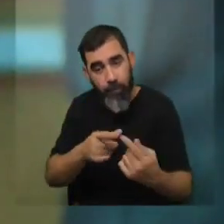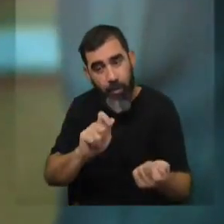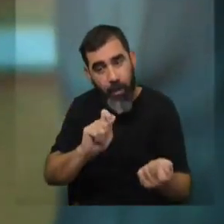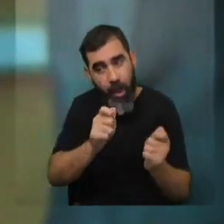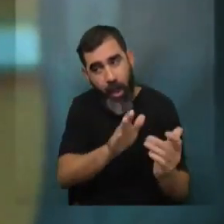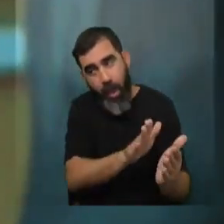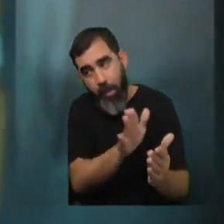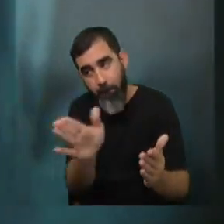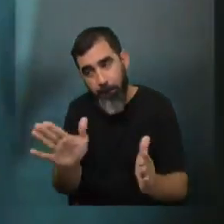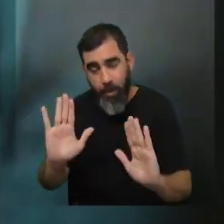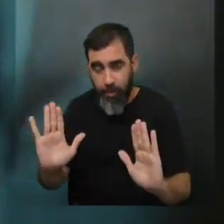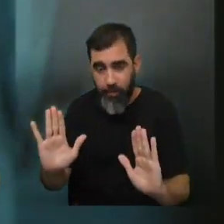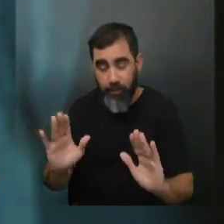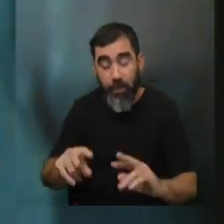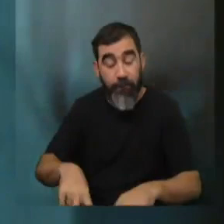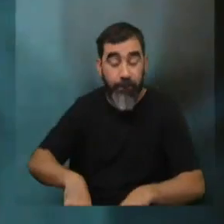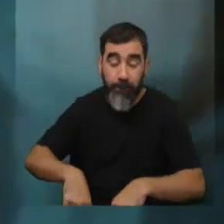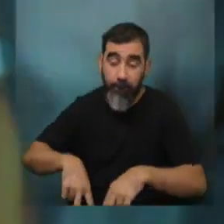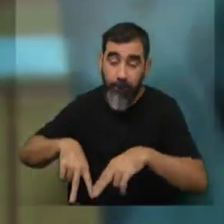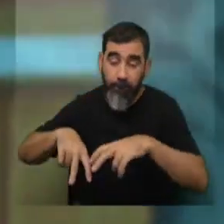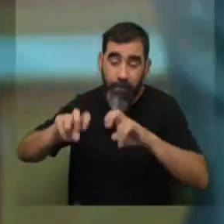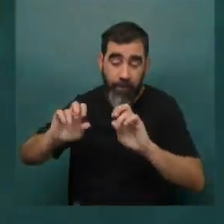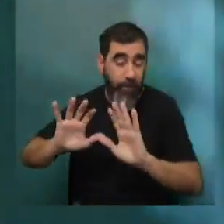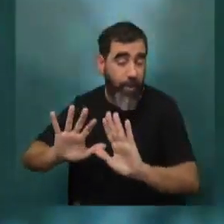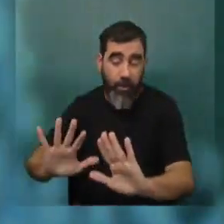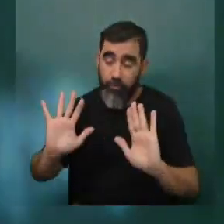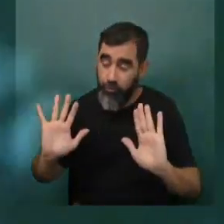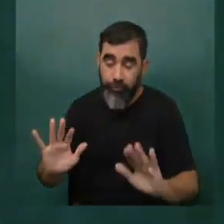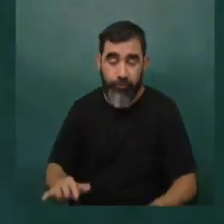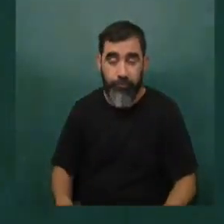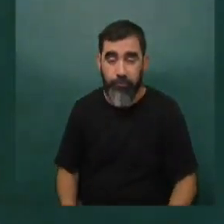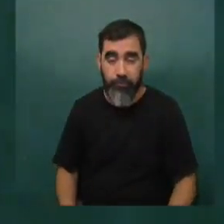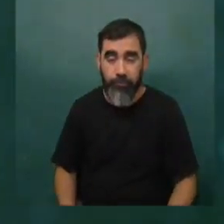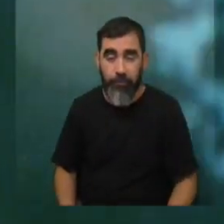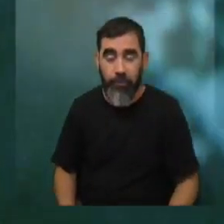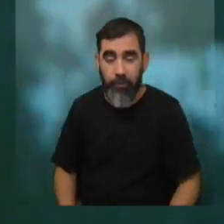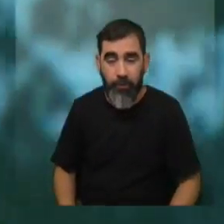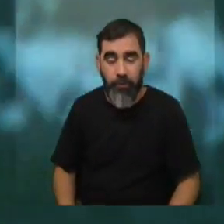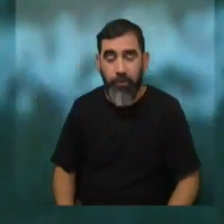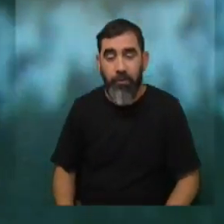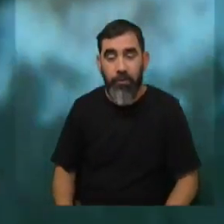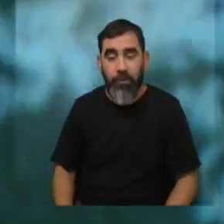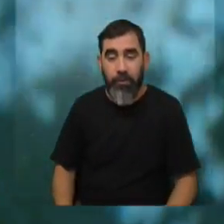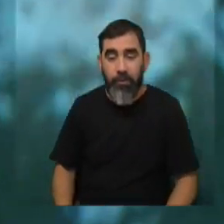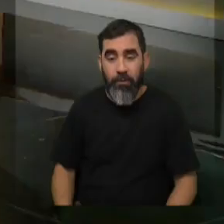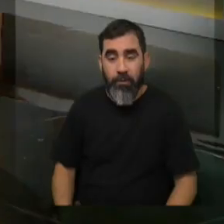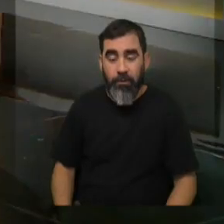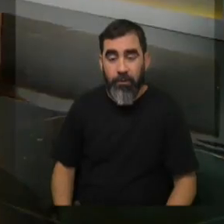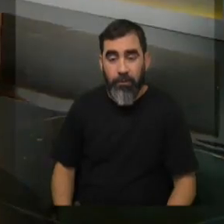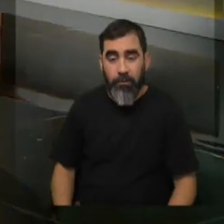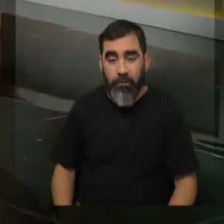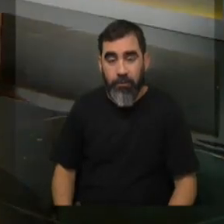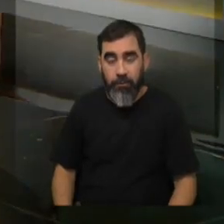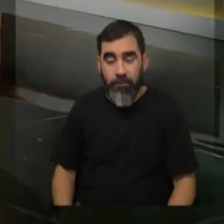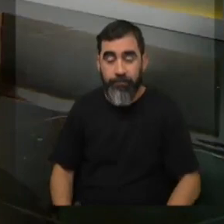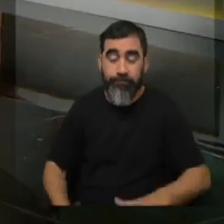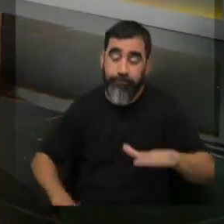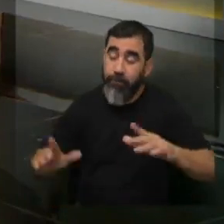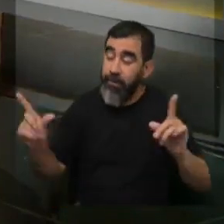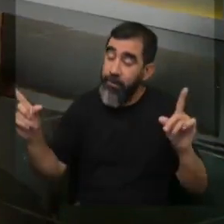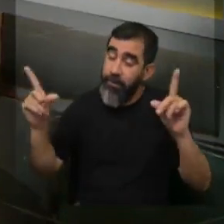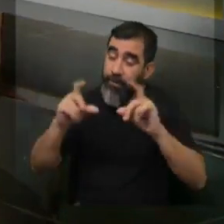dirección. La investigación un poco es así, es bastante azarosa,